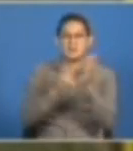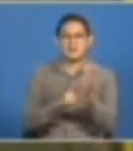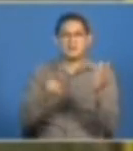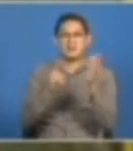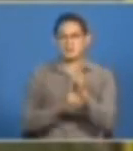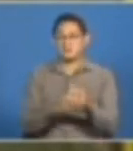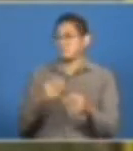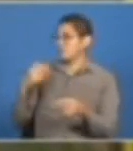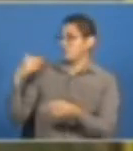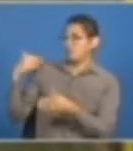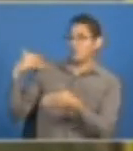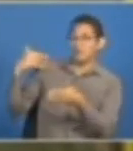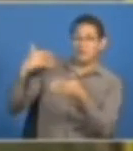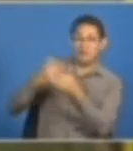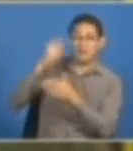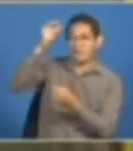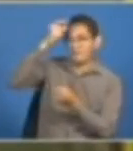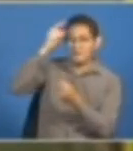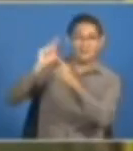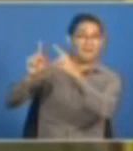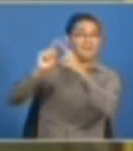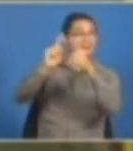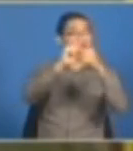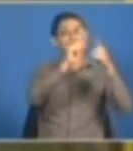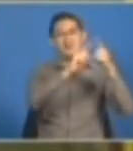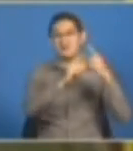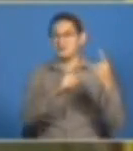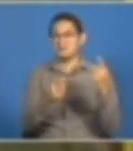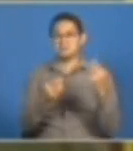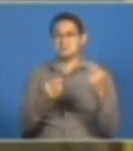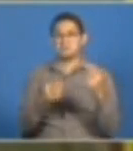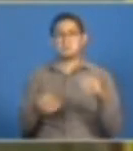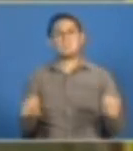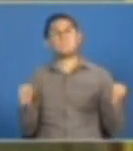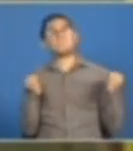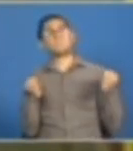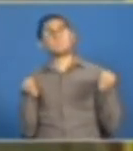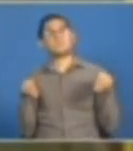transcurrido los gobiernos y no hacen nada. Sí lo hacen, pero en contra del productor y en contra del pueblo panameño.